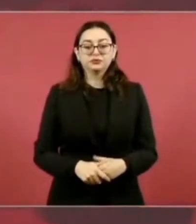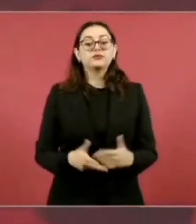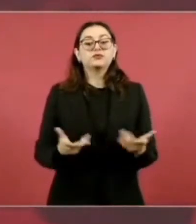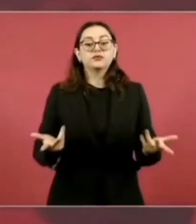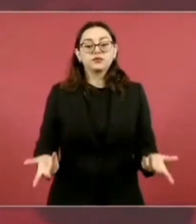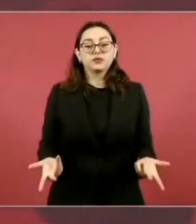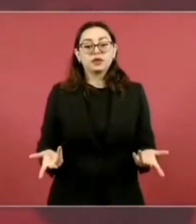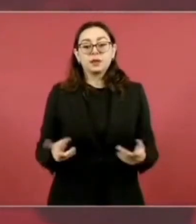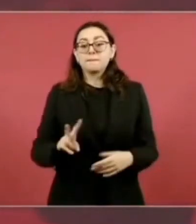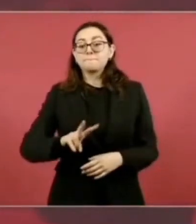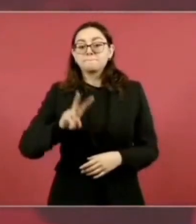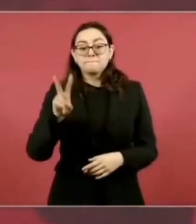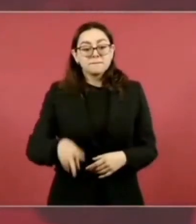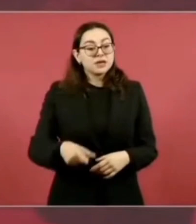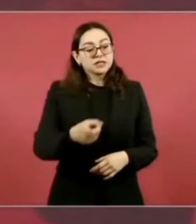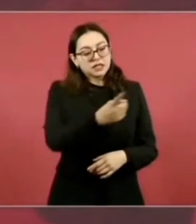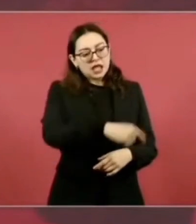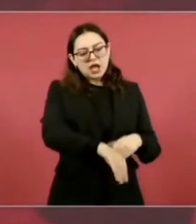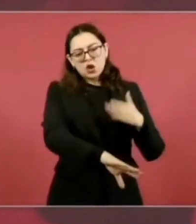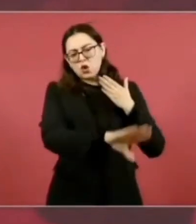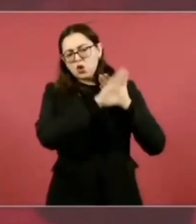todos se han portado muy bien,